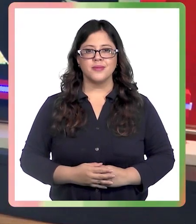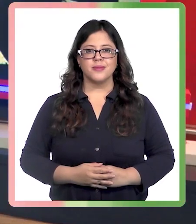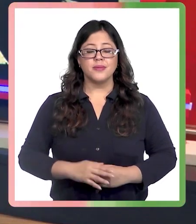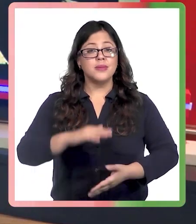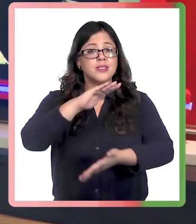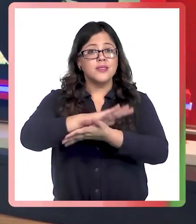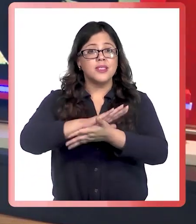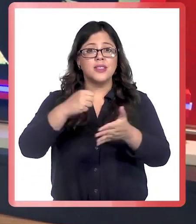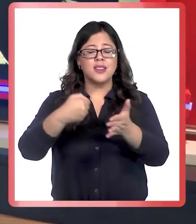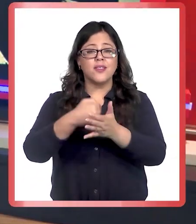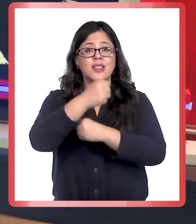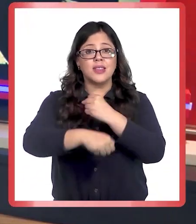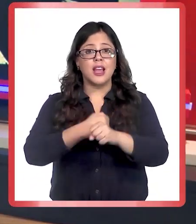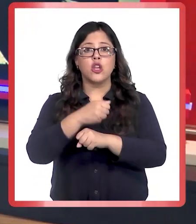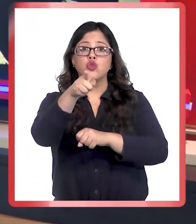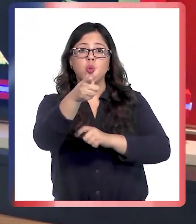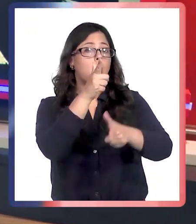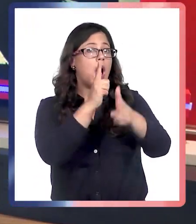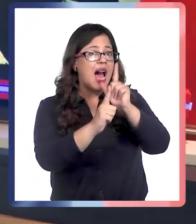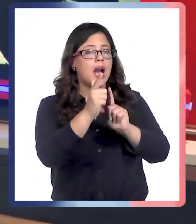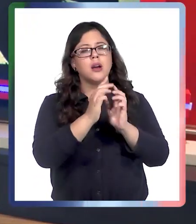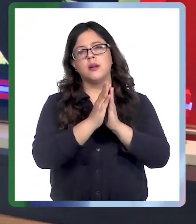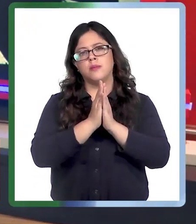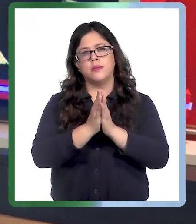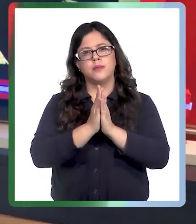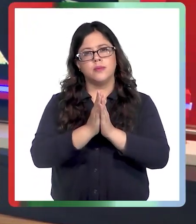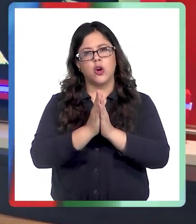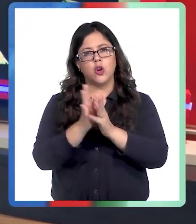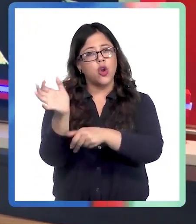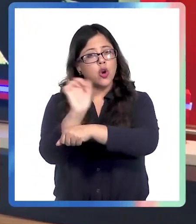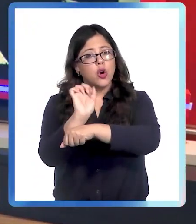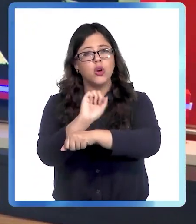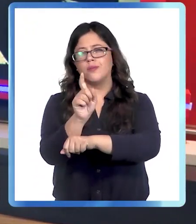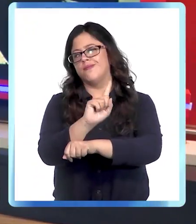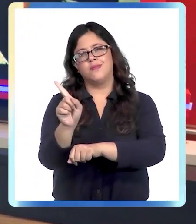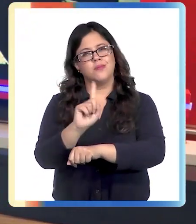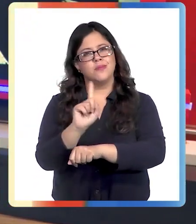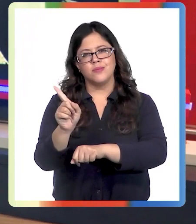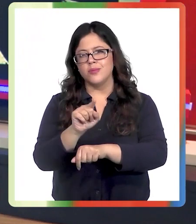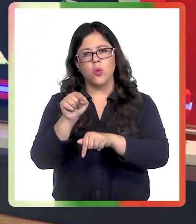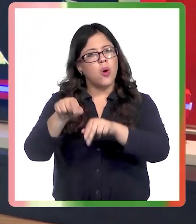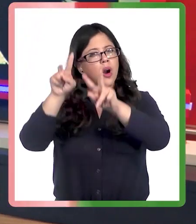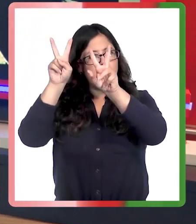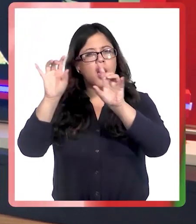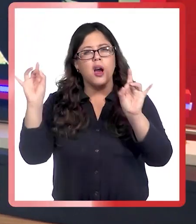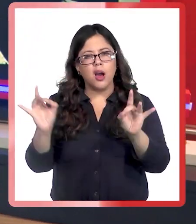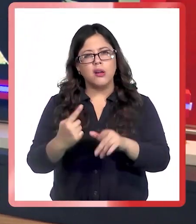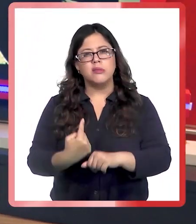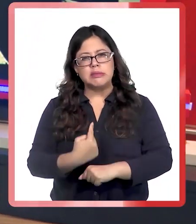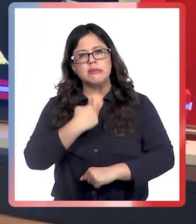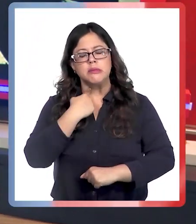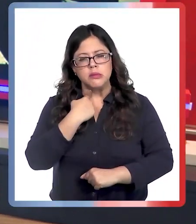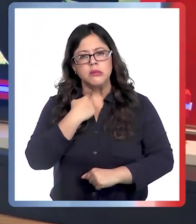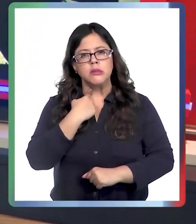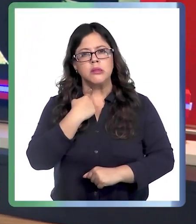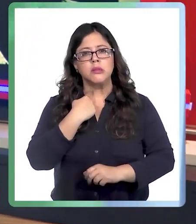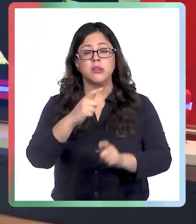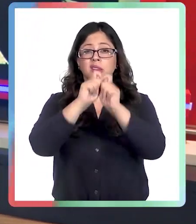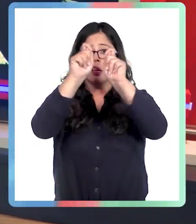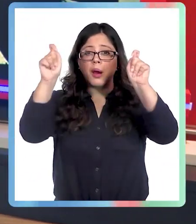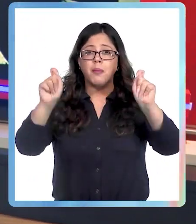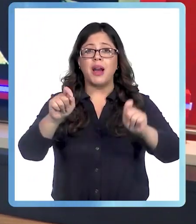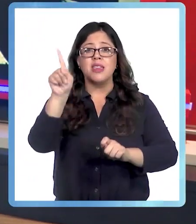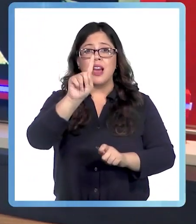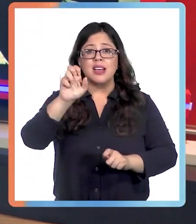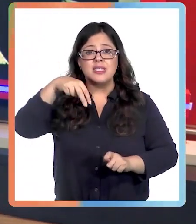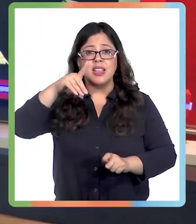Si en estas fiestas de fin de año va a consumir alcohol, por favor, no conduzca, porque las consecuencias podrían ser fatales. Una campaña